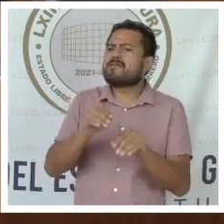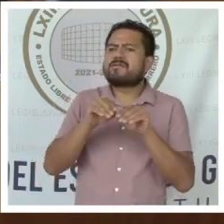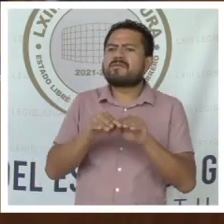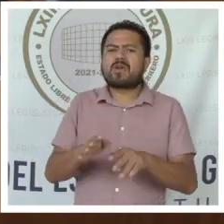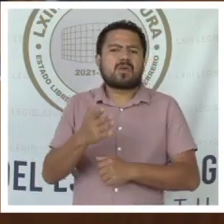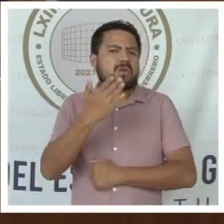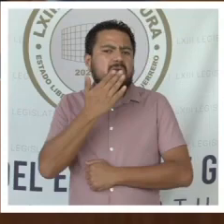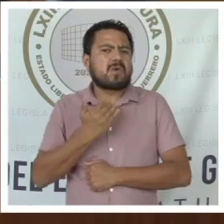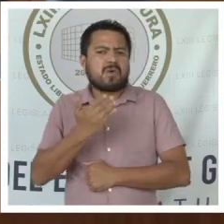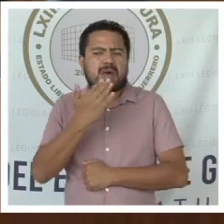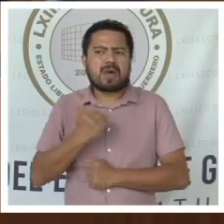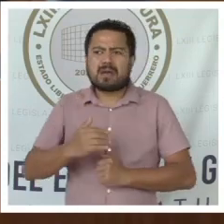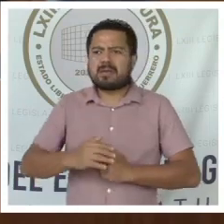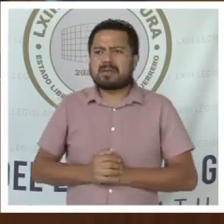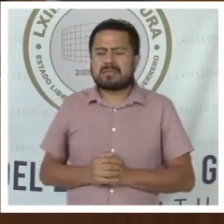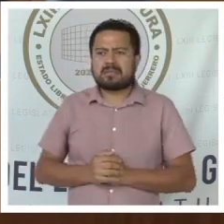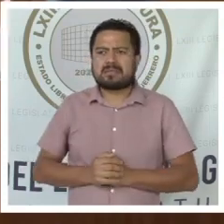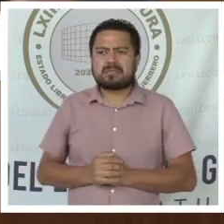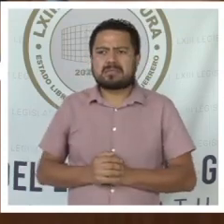compañero